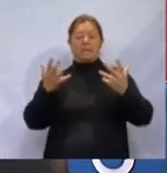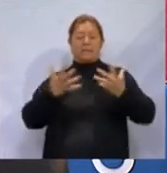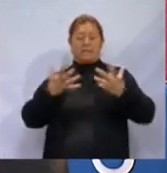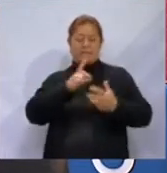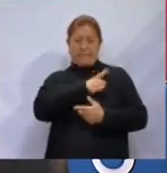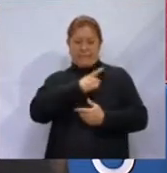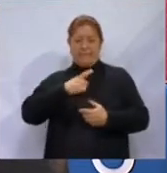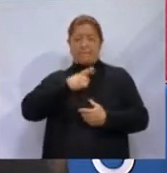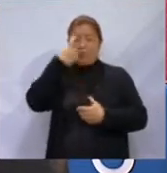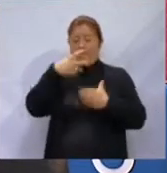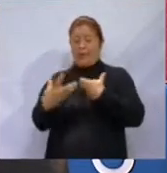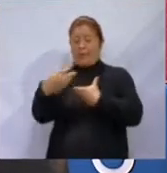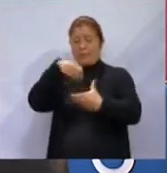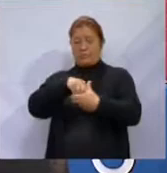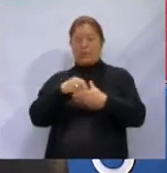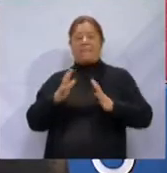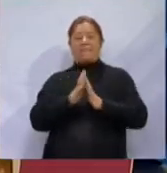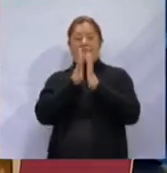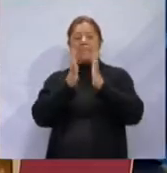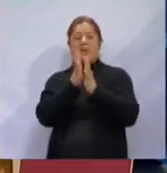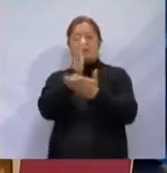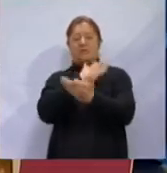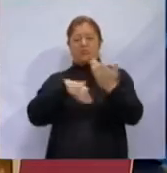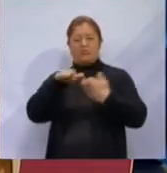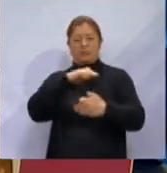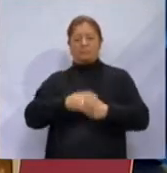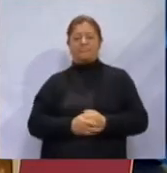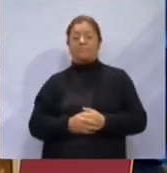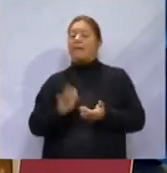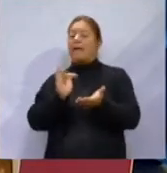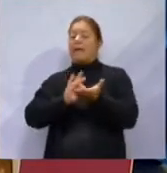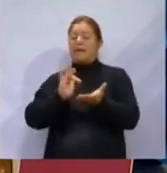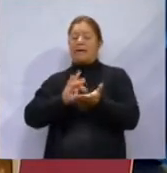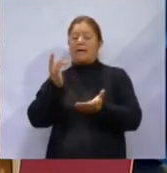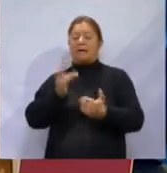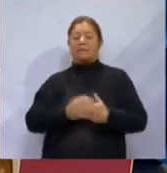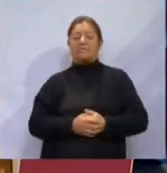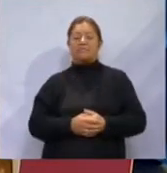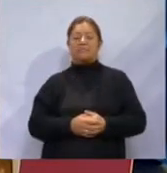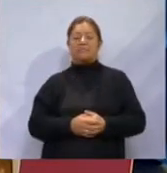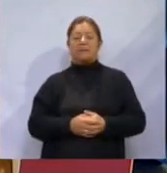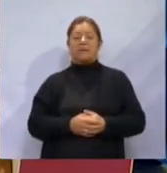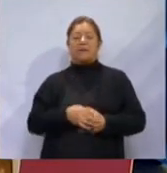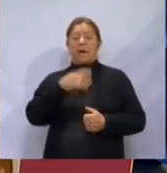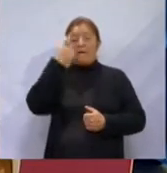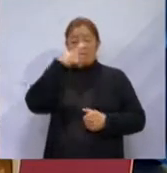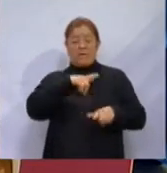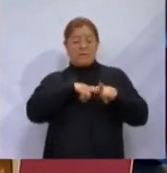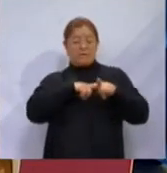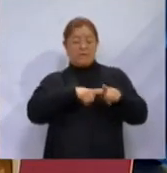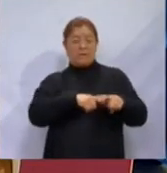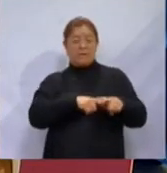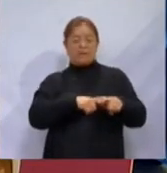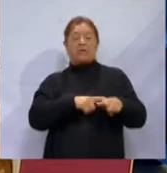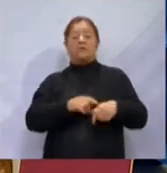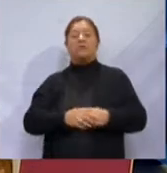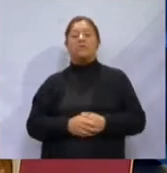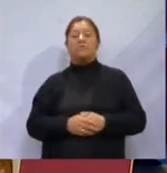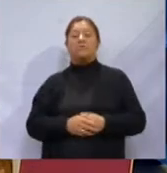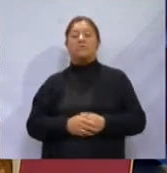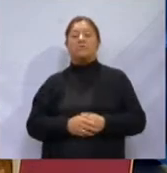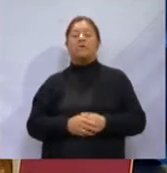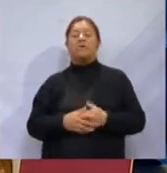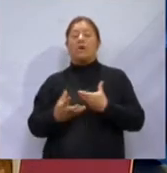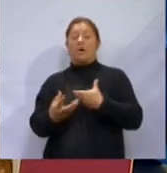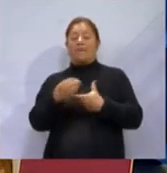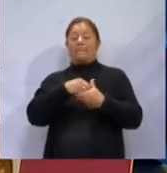que incluyan a la participación de todos. Gracias, Katy. Pues para seguir hablando sobre los procesos de inclusión, ¿qué te parece si